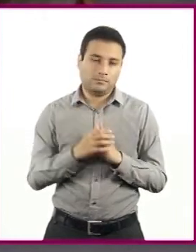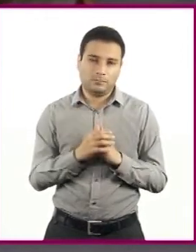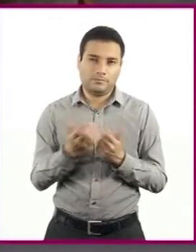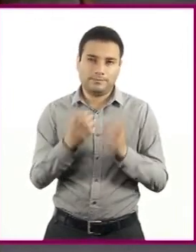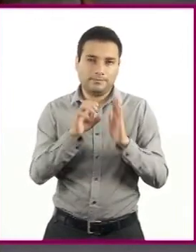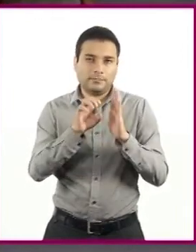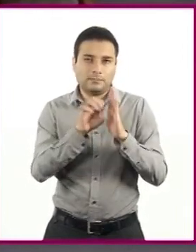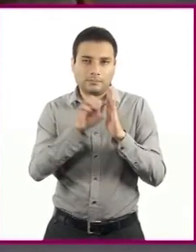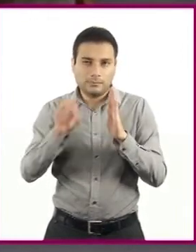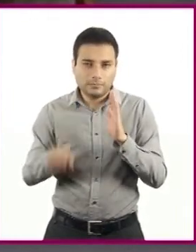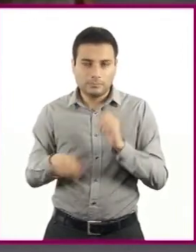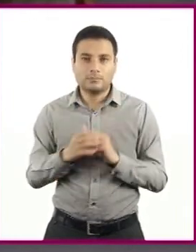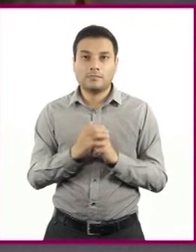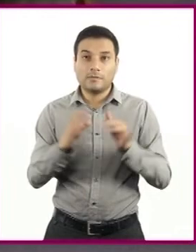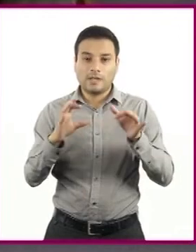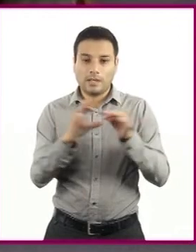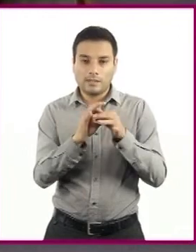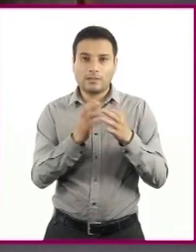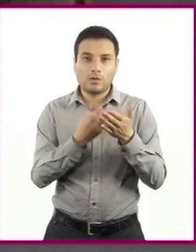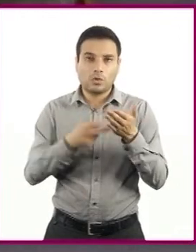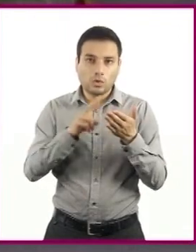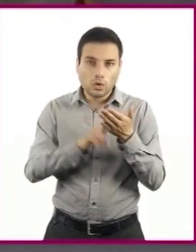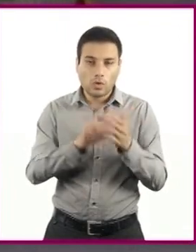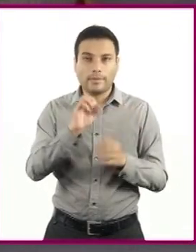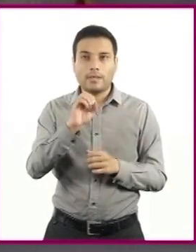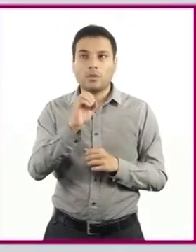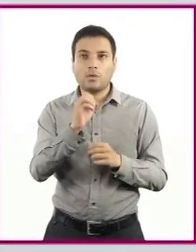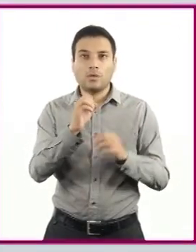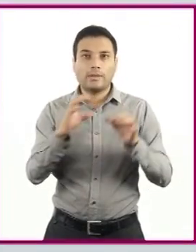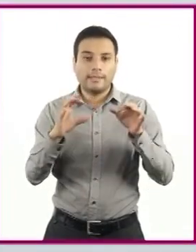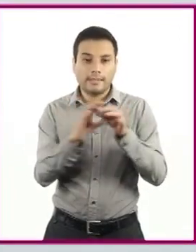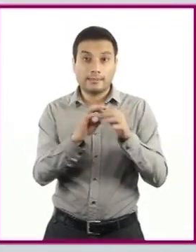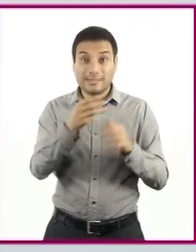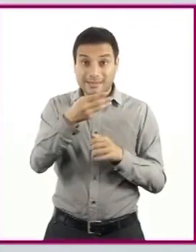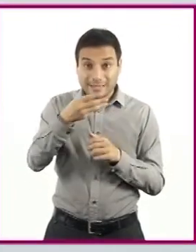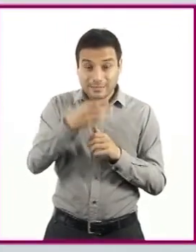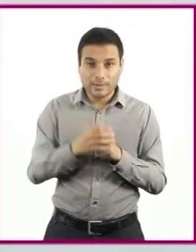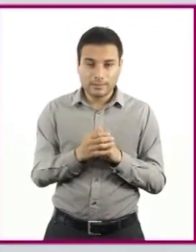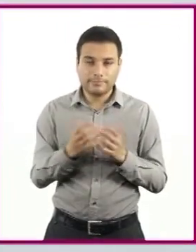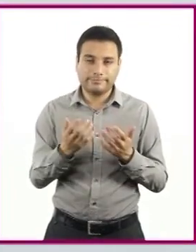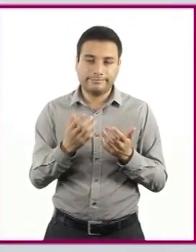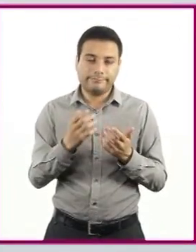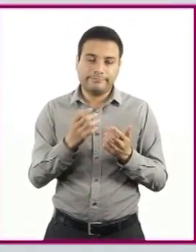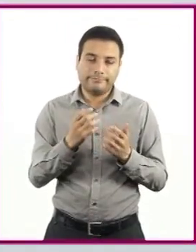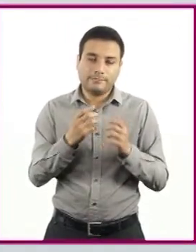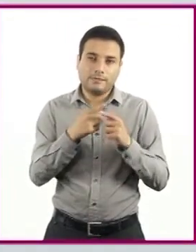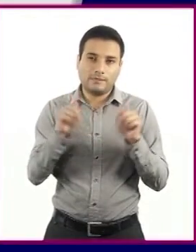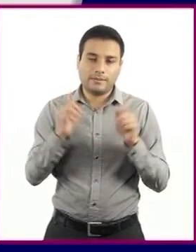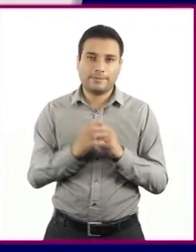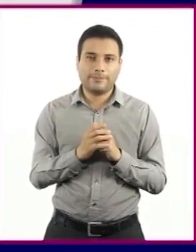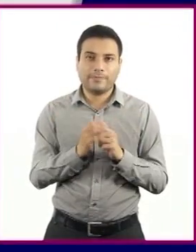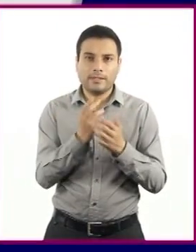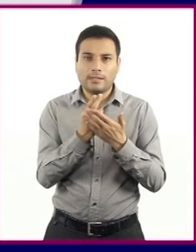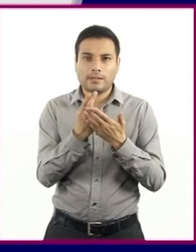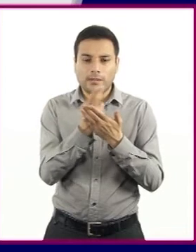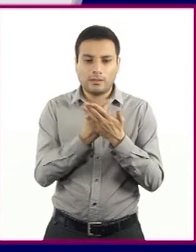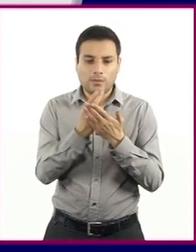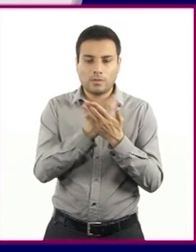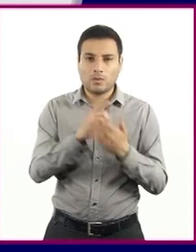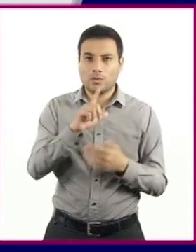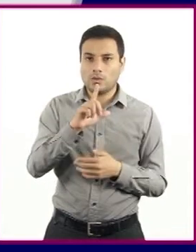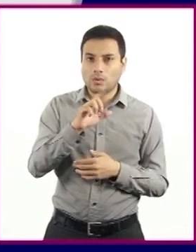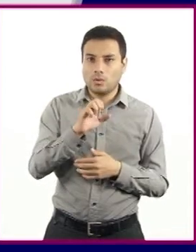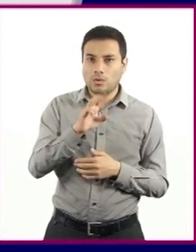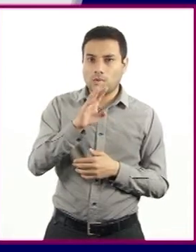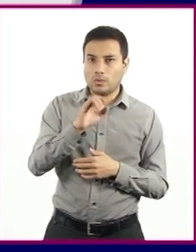se van agregando enlaces dobles o triples a la molécula. La estructura o diagrama de Lewis es una representación